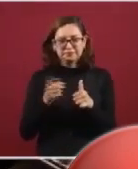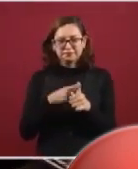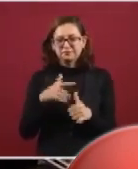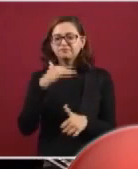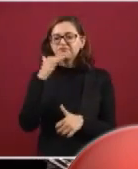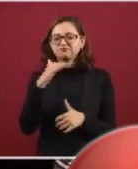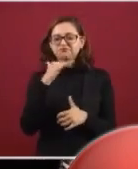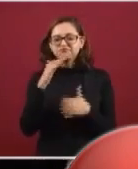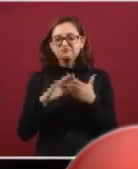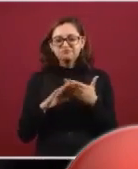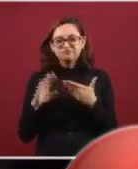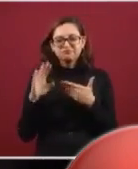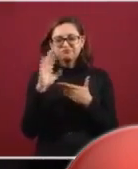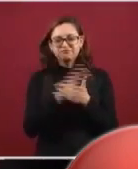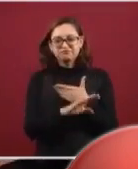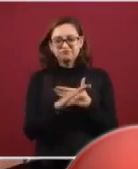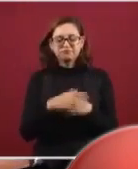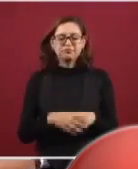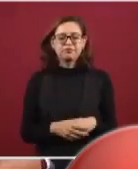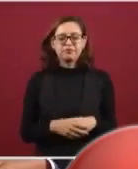Manuel.